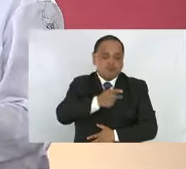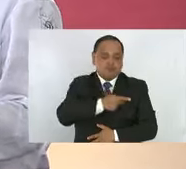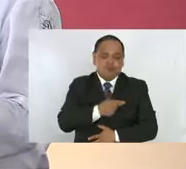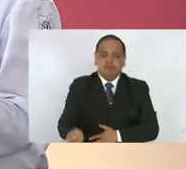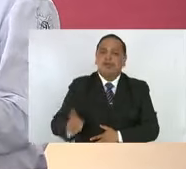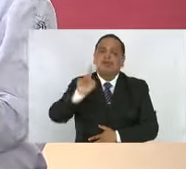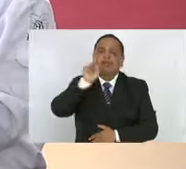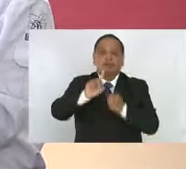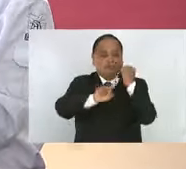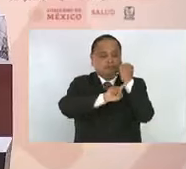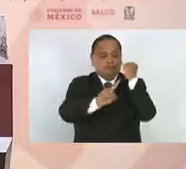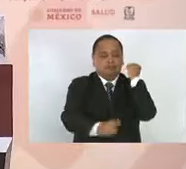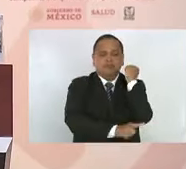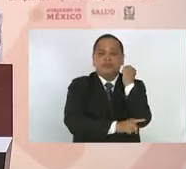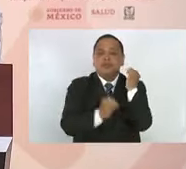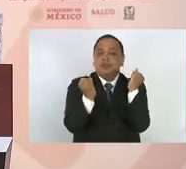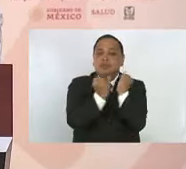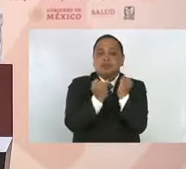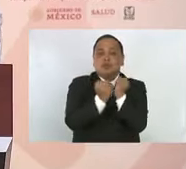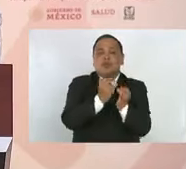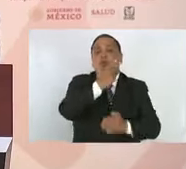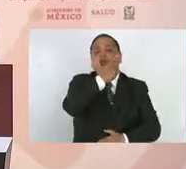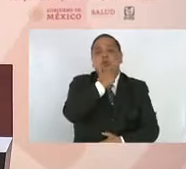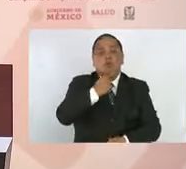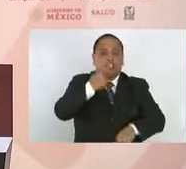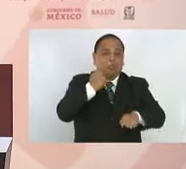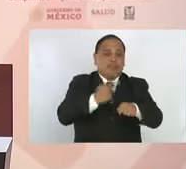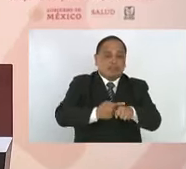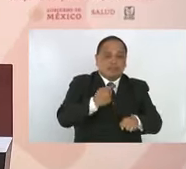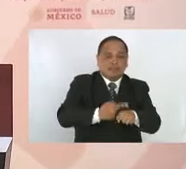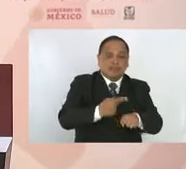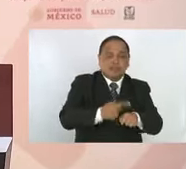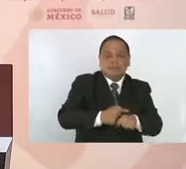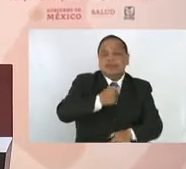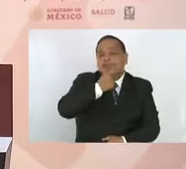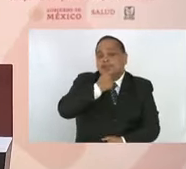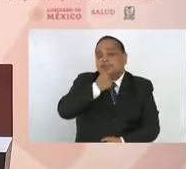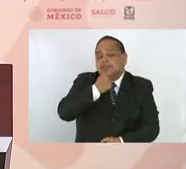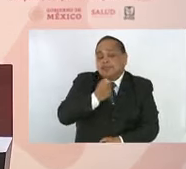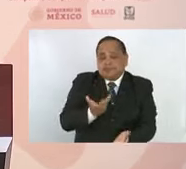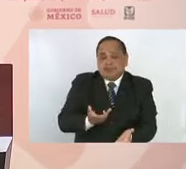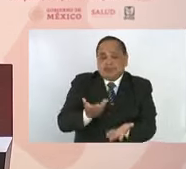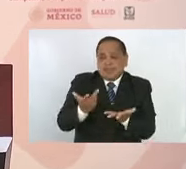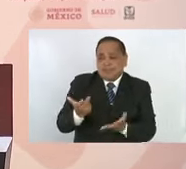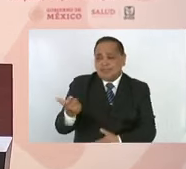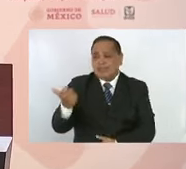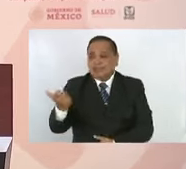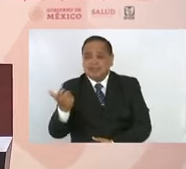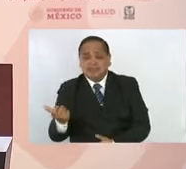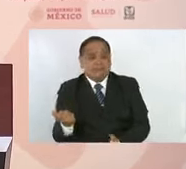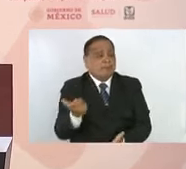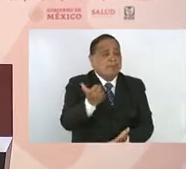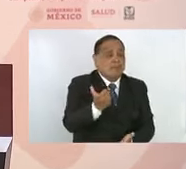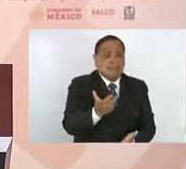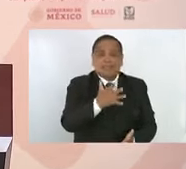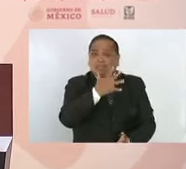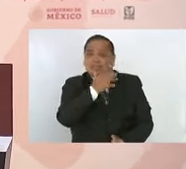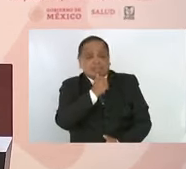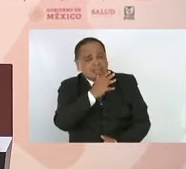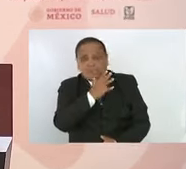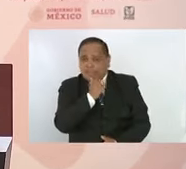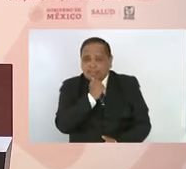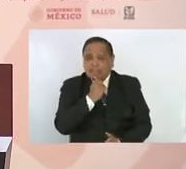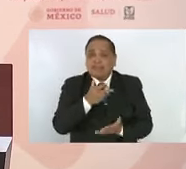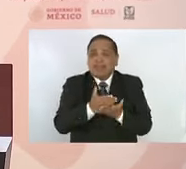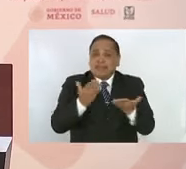primero los hombres y los niños enfermos que necesitan atención y que no tienen para pagar. Esa es la dimensión que se le ha dado